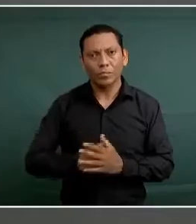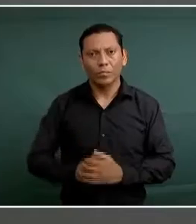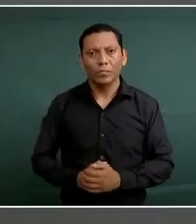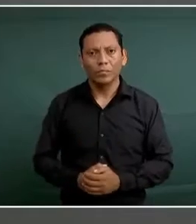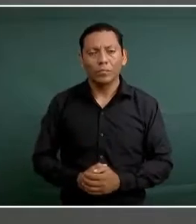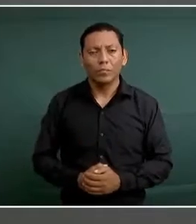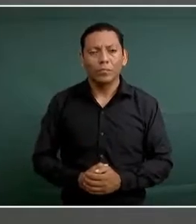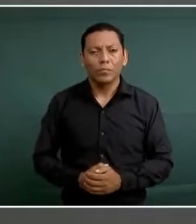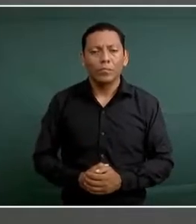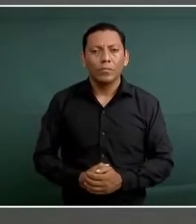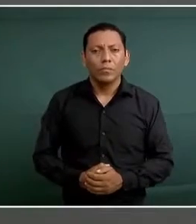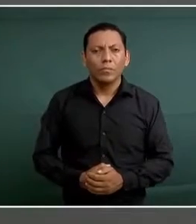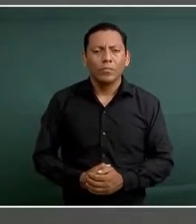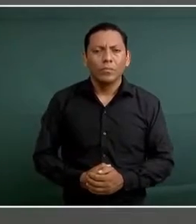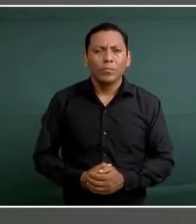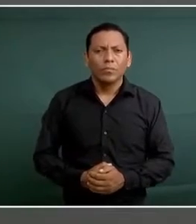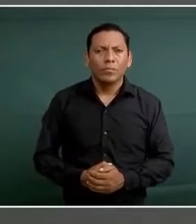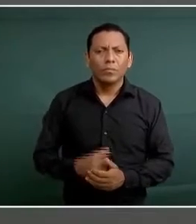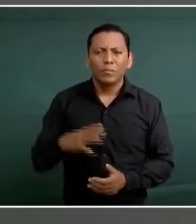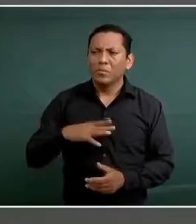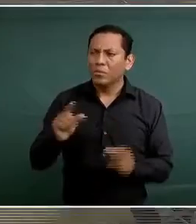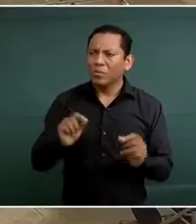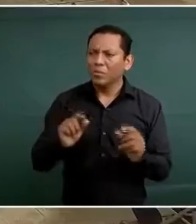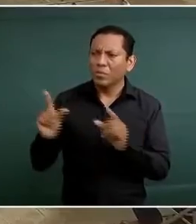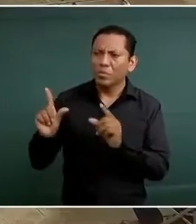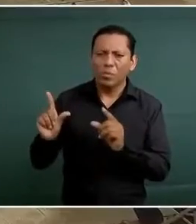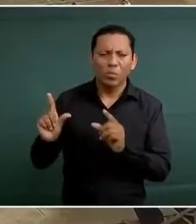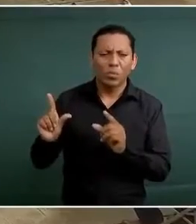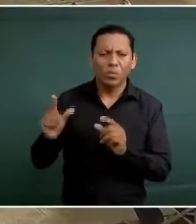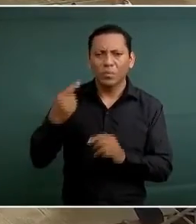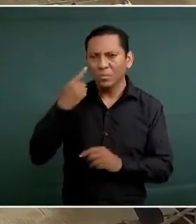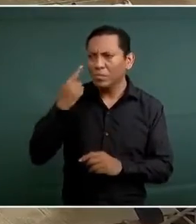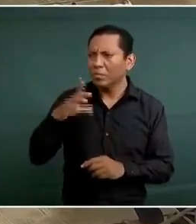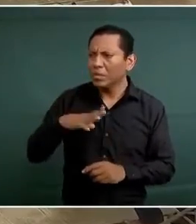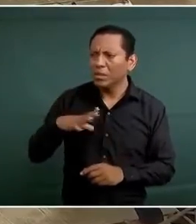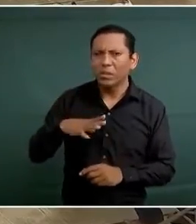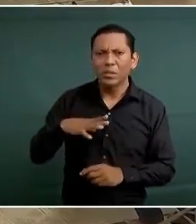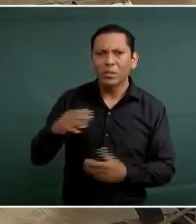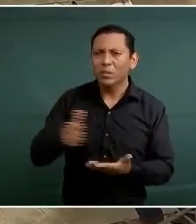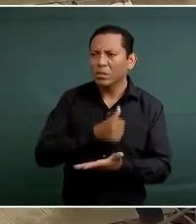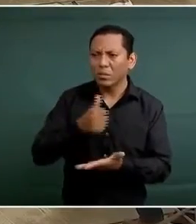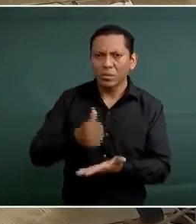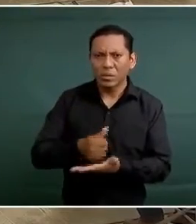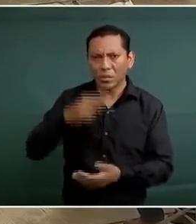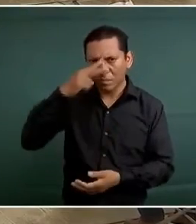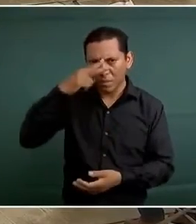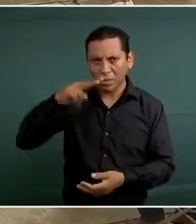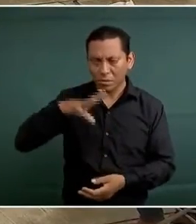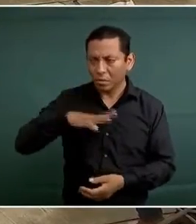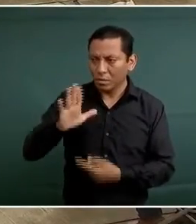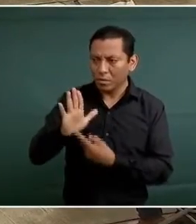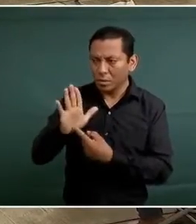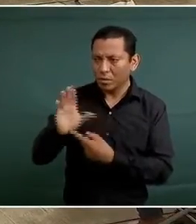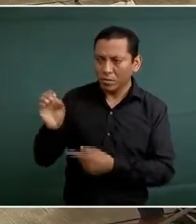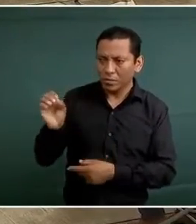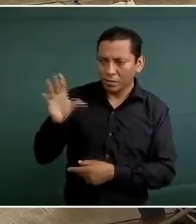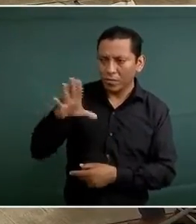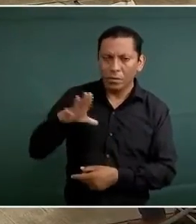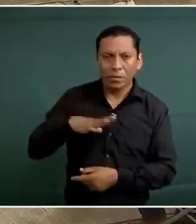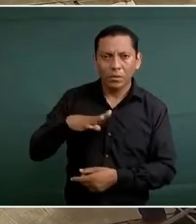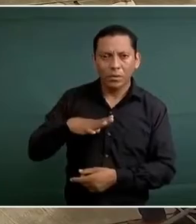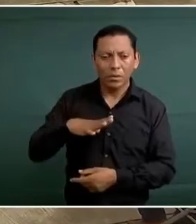hay una gráfica no tienen la gráfica de la ciudad de México una proyección